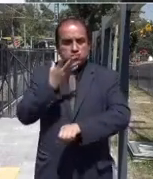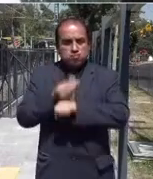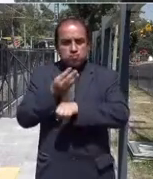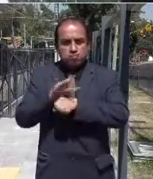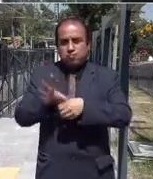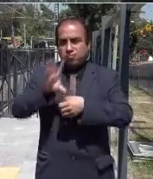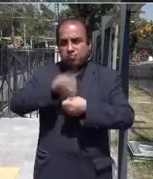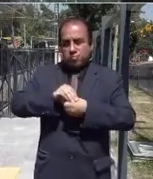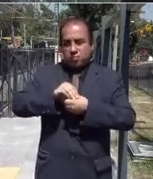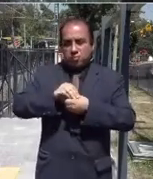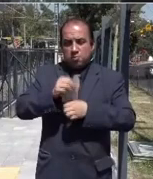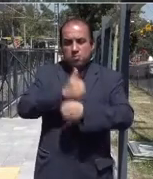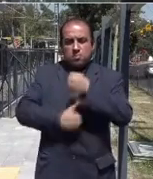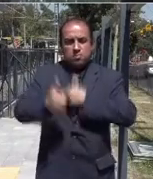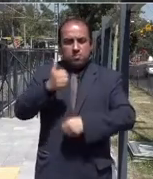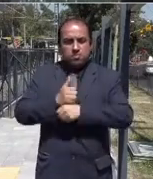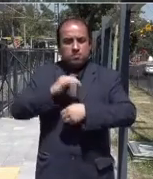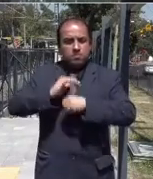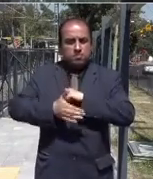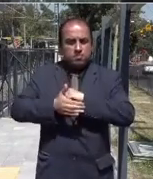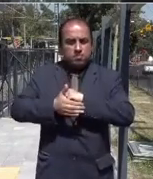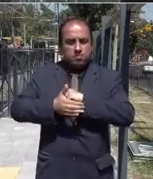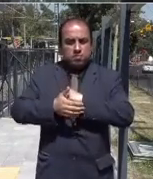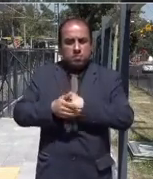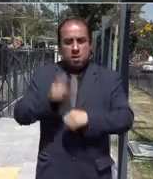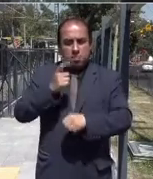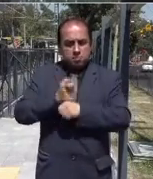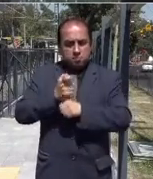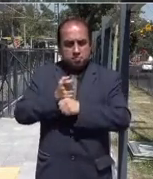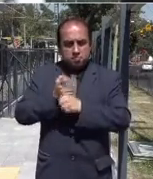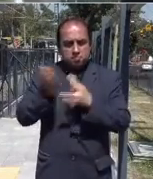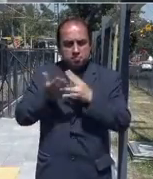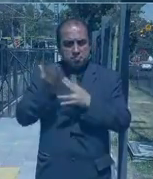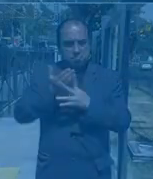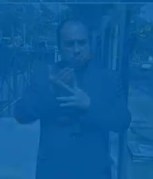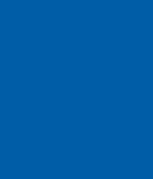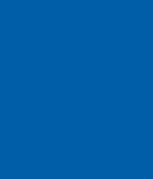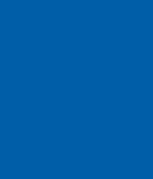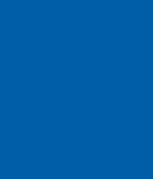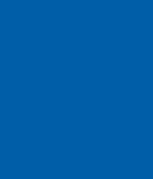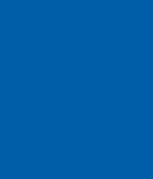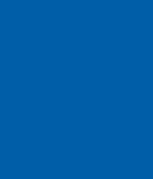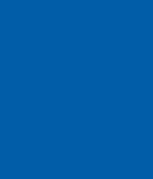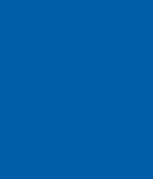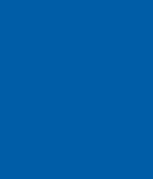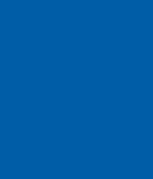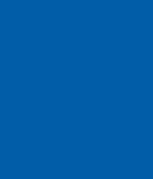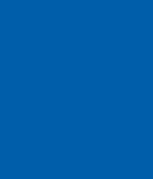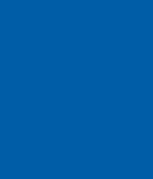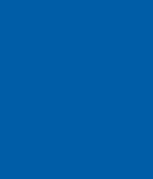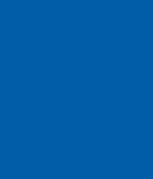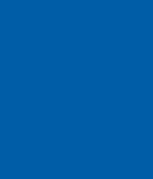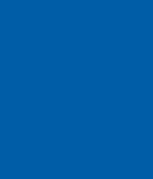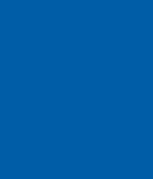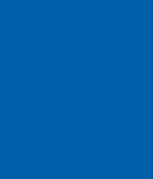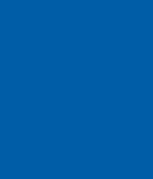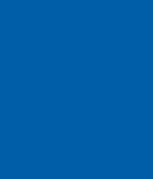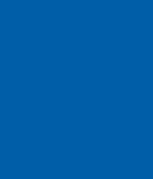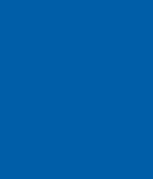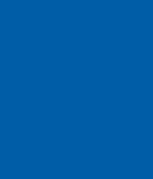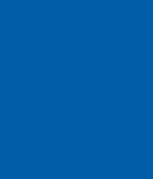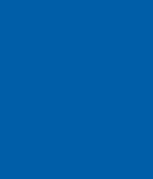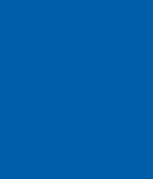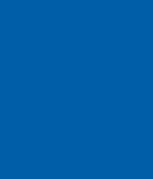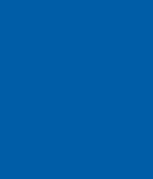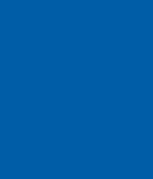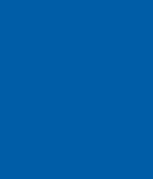pasado se concluyó la primera parte de la rehabilitación de la vía entre Tasqueña y Estadio Azteca, poco más de